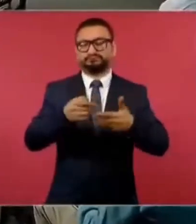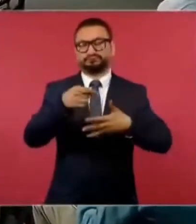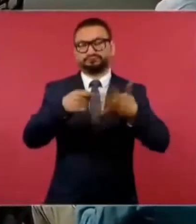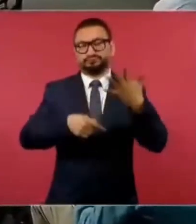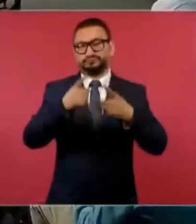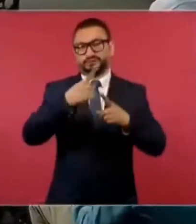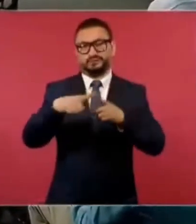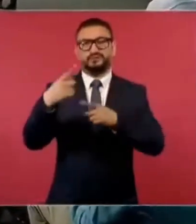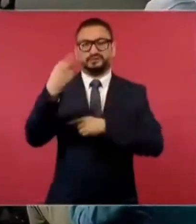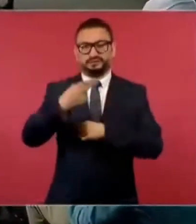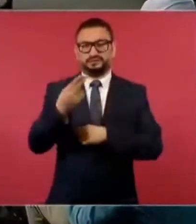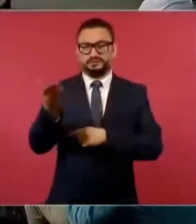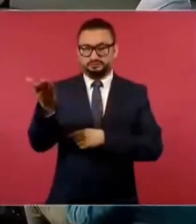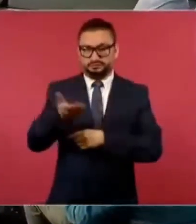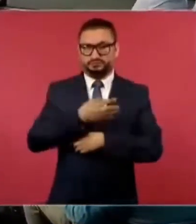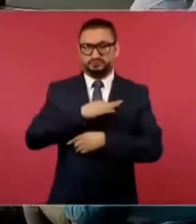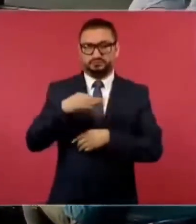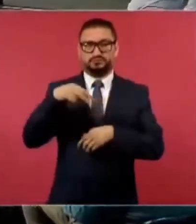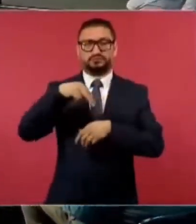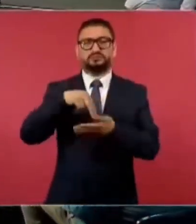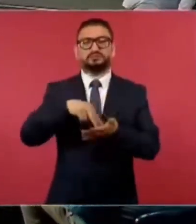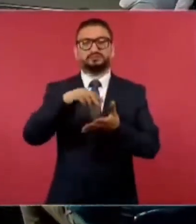¿Lo explicas?